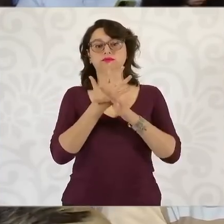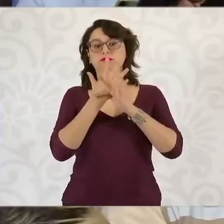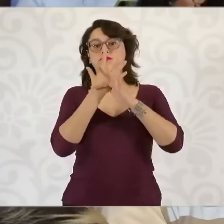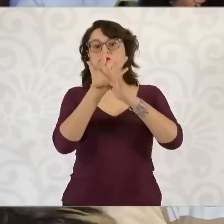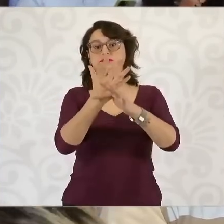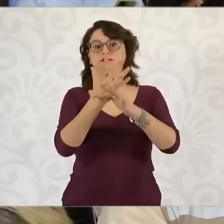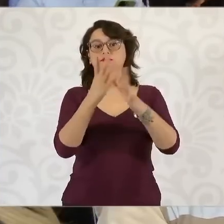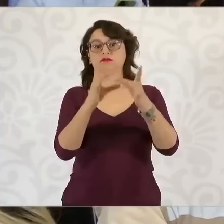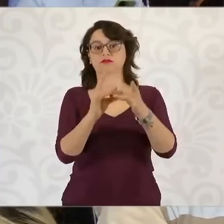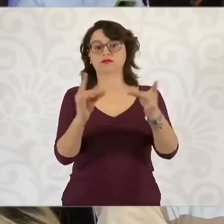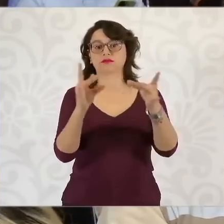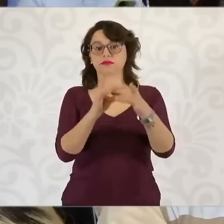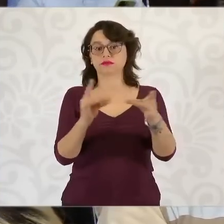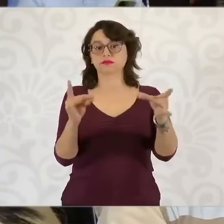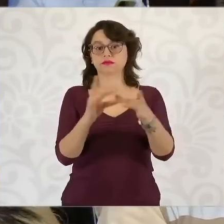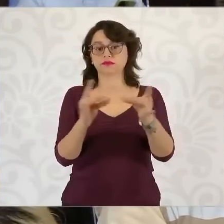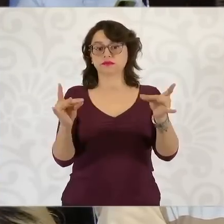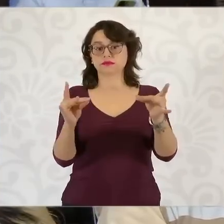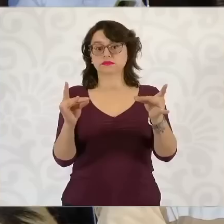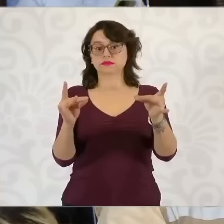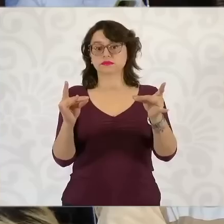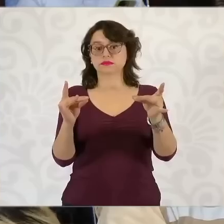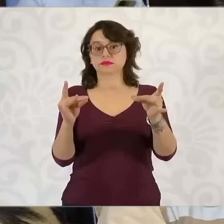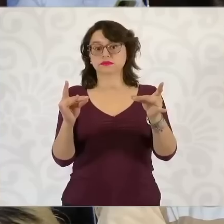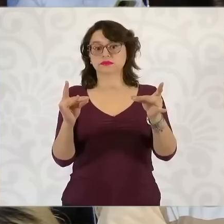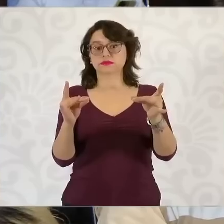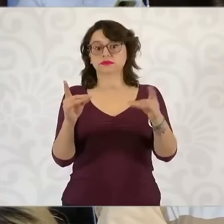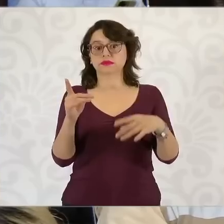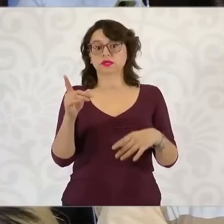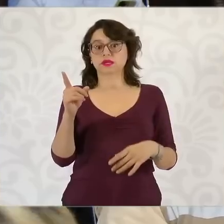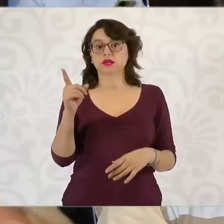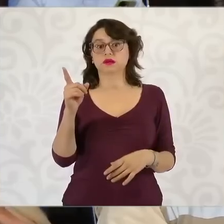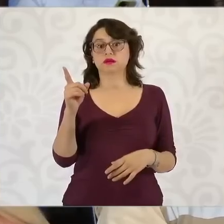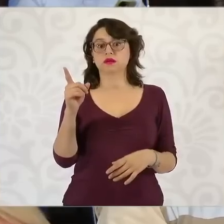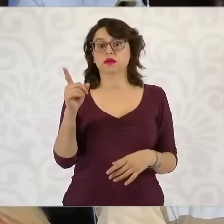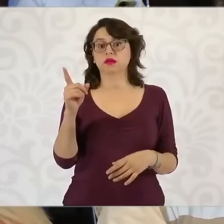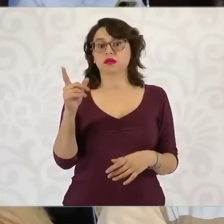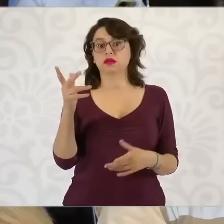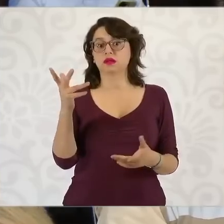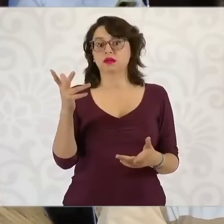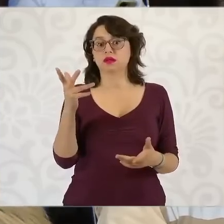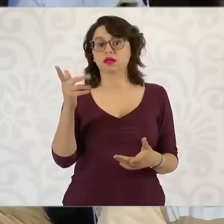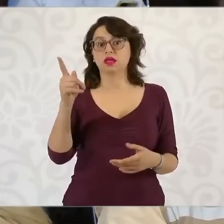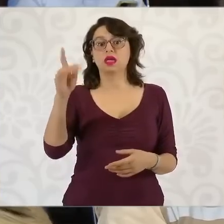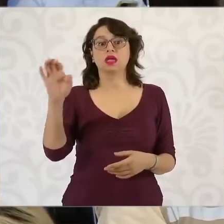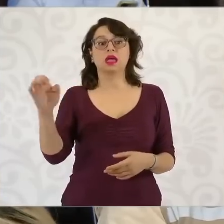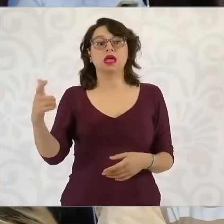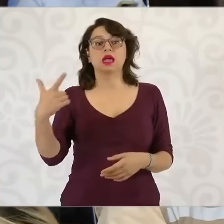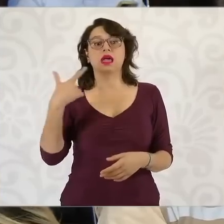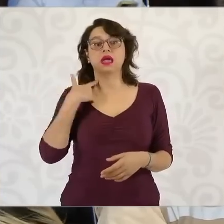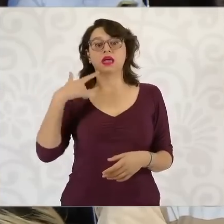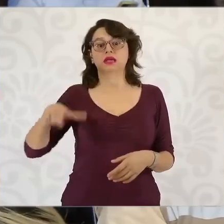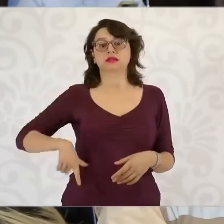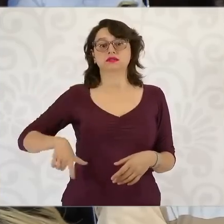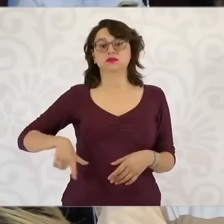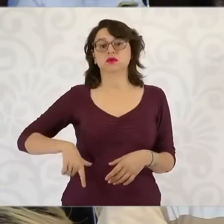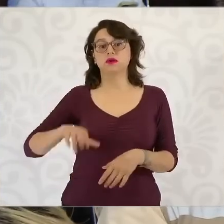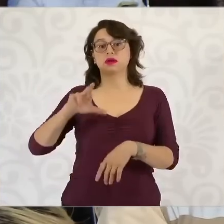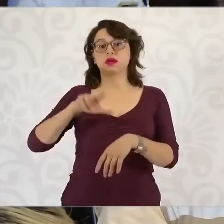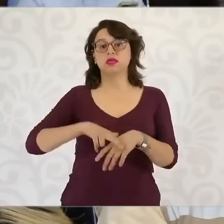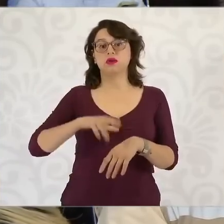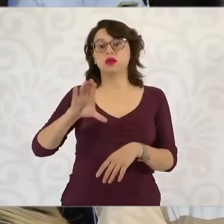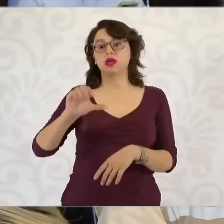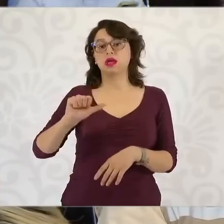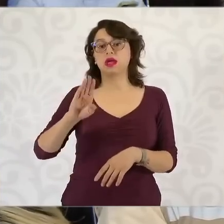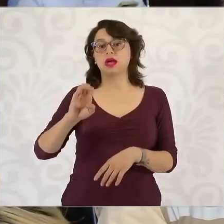están defendiendo al exgobernador Cabeza de Vaca, al